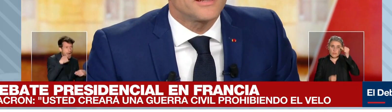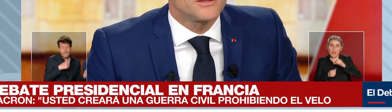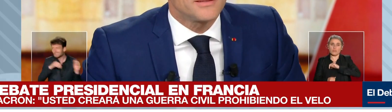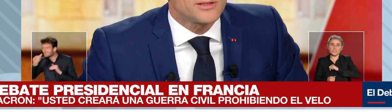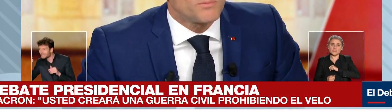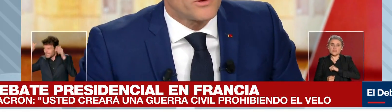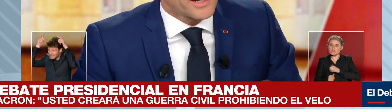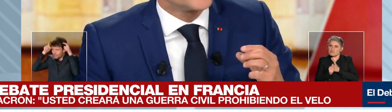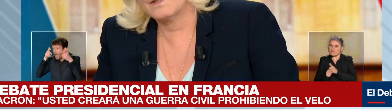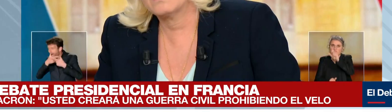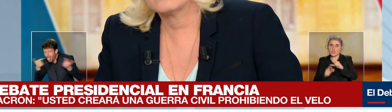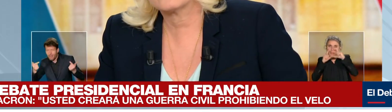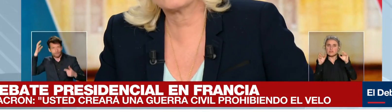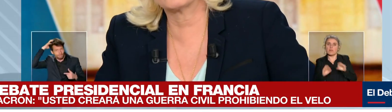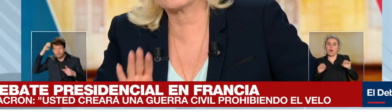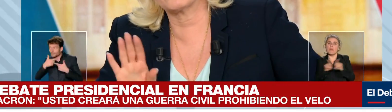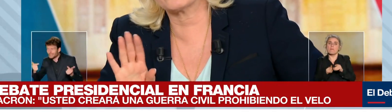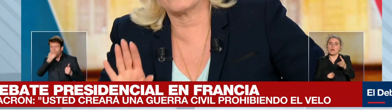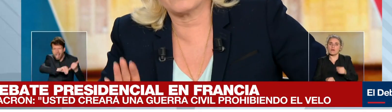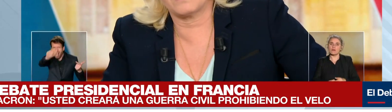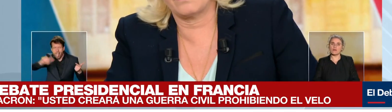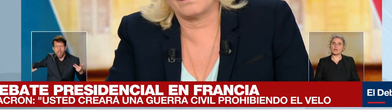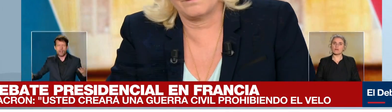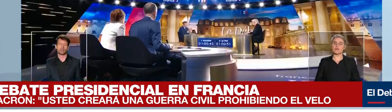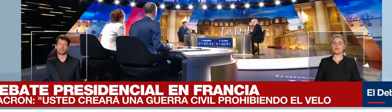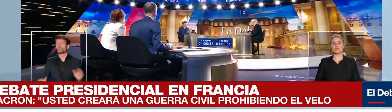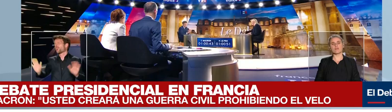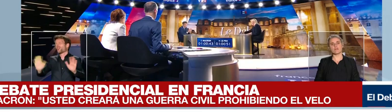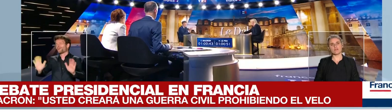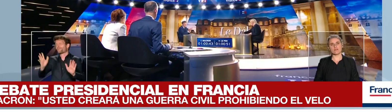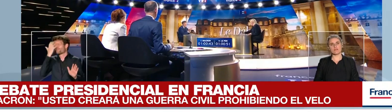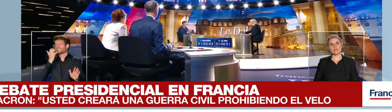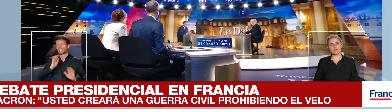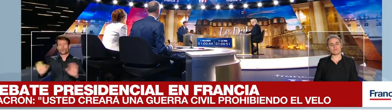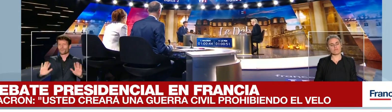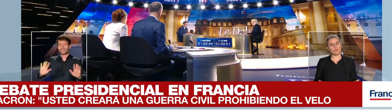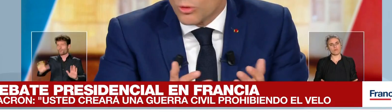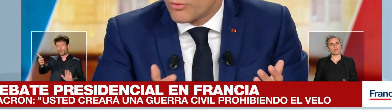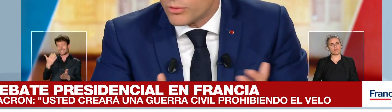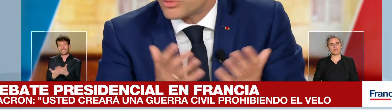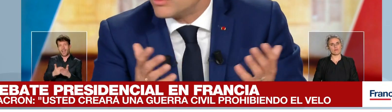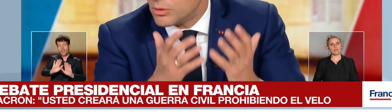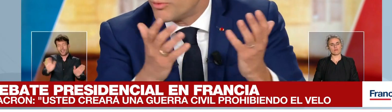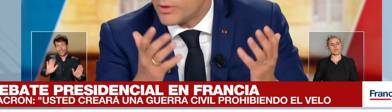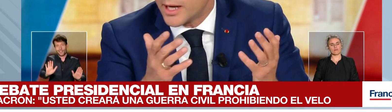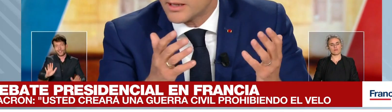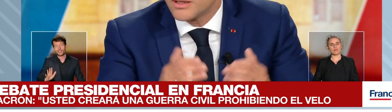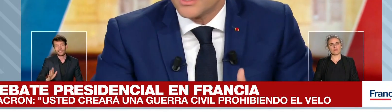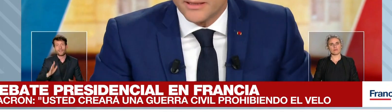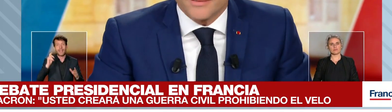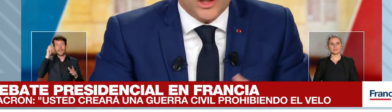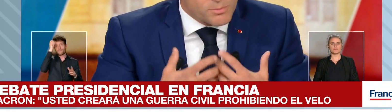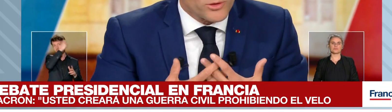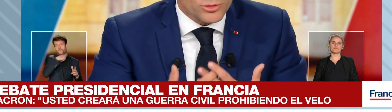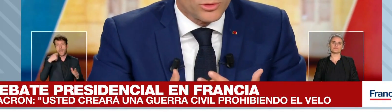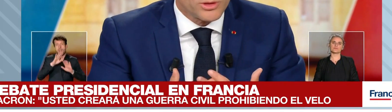persiguieron a los que no usaban el tapabocas. Era temporal y la gente fue rigurosa. No, no, no es serio. Ese es el primer punto sobre